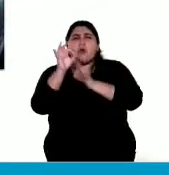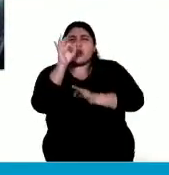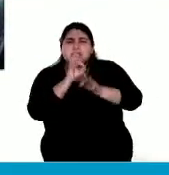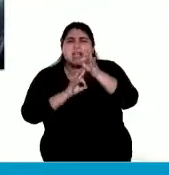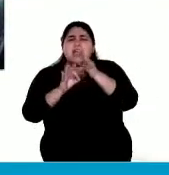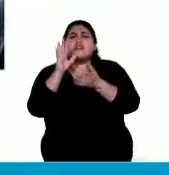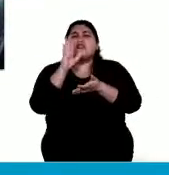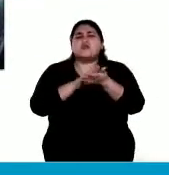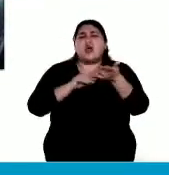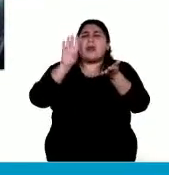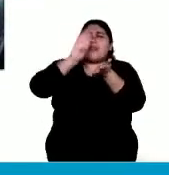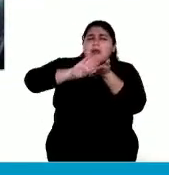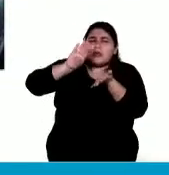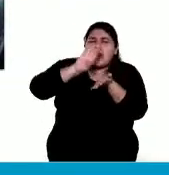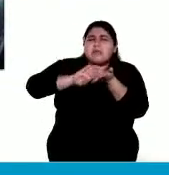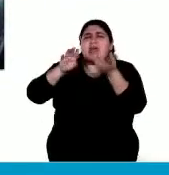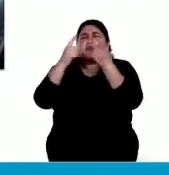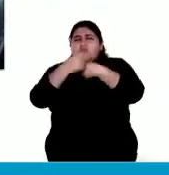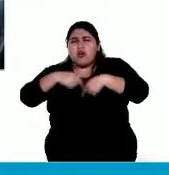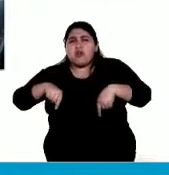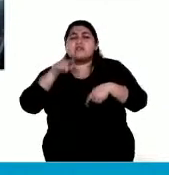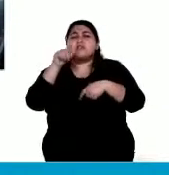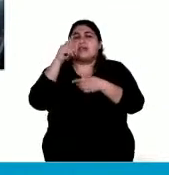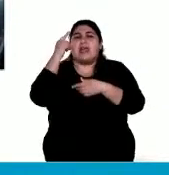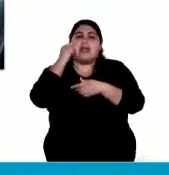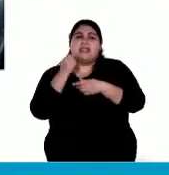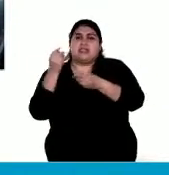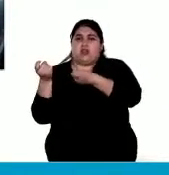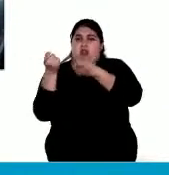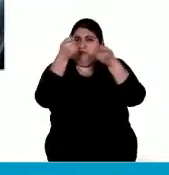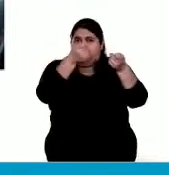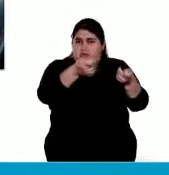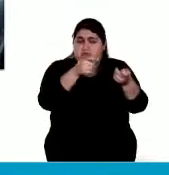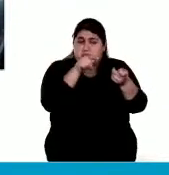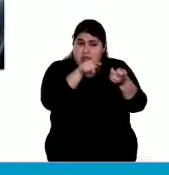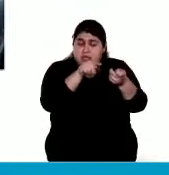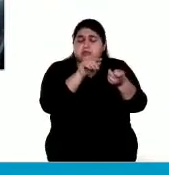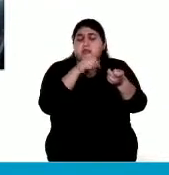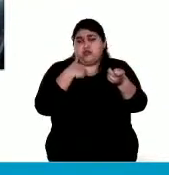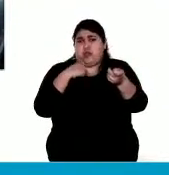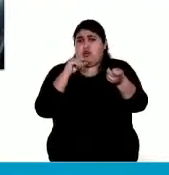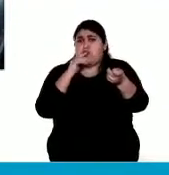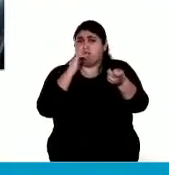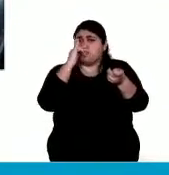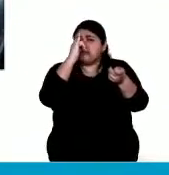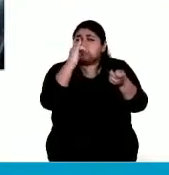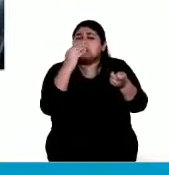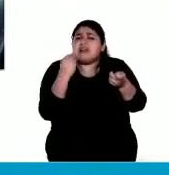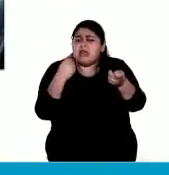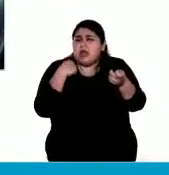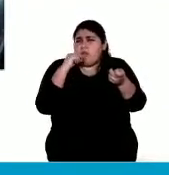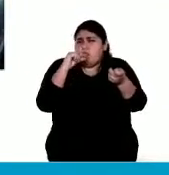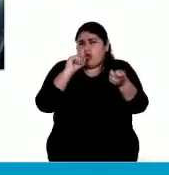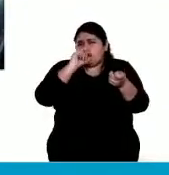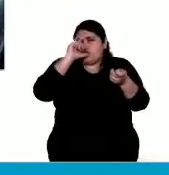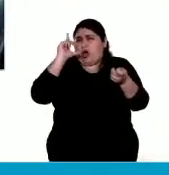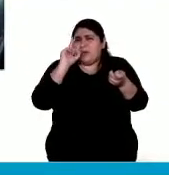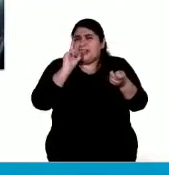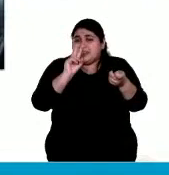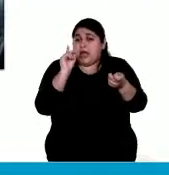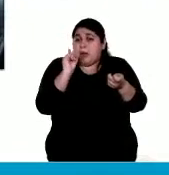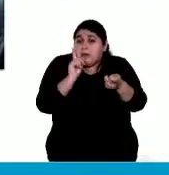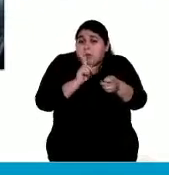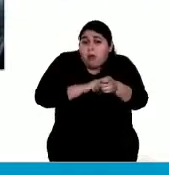ley de endeudamiento que nos había enviado el gobernador Kicillof, y yo mencionaba ahí que no dejaba de sorprender que al mismo tiempo que